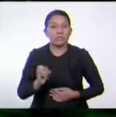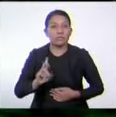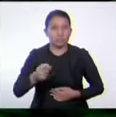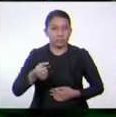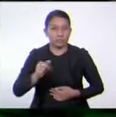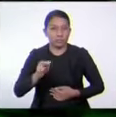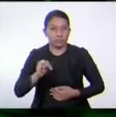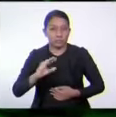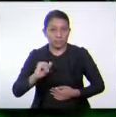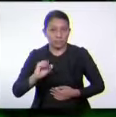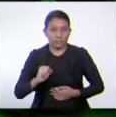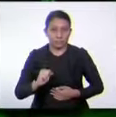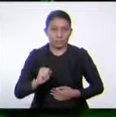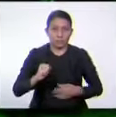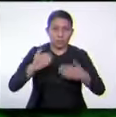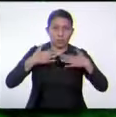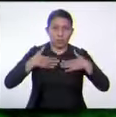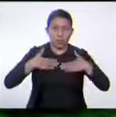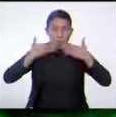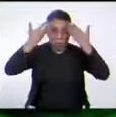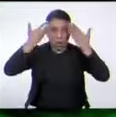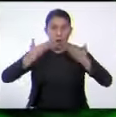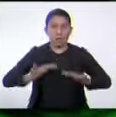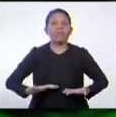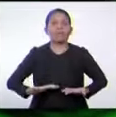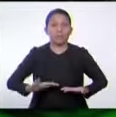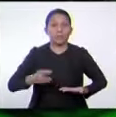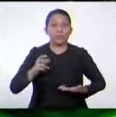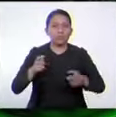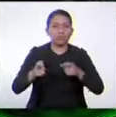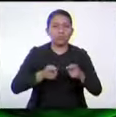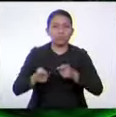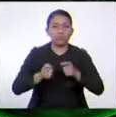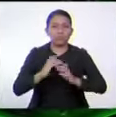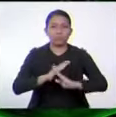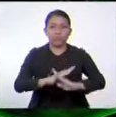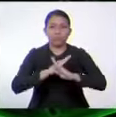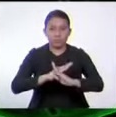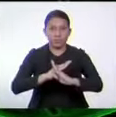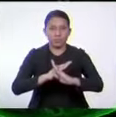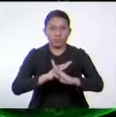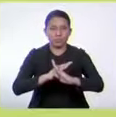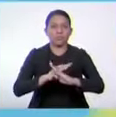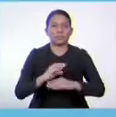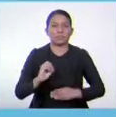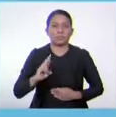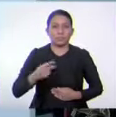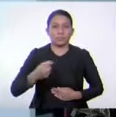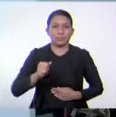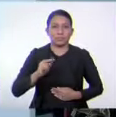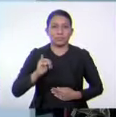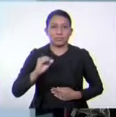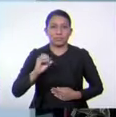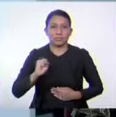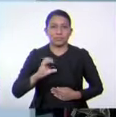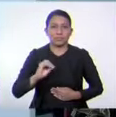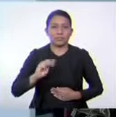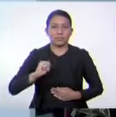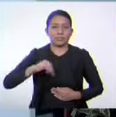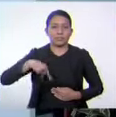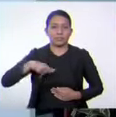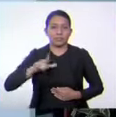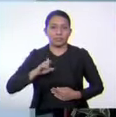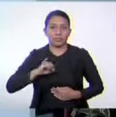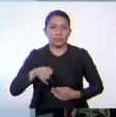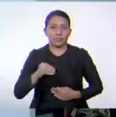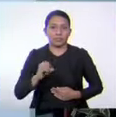cuerpo también es regulado y defendido por compuestos orgánicos complejos. Muy bien, jóvenes, ahora les voy